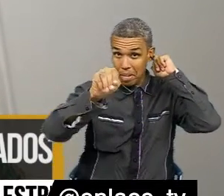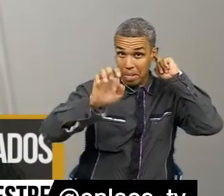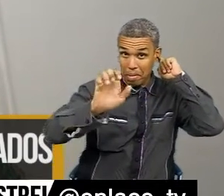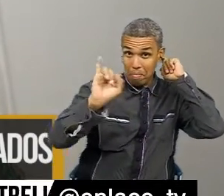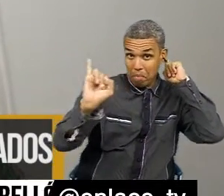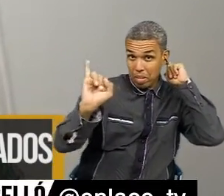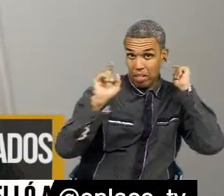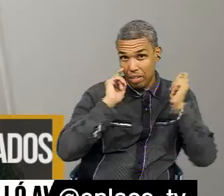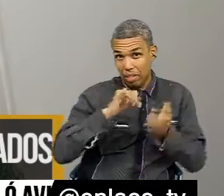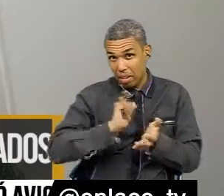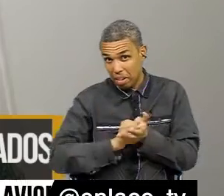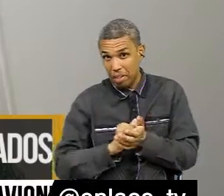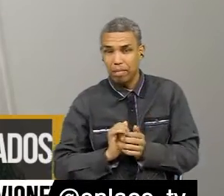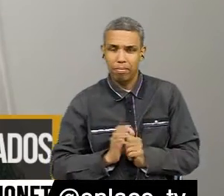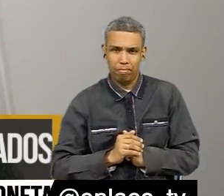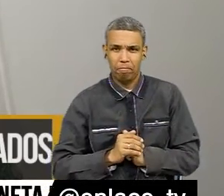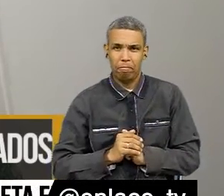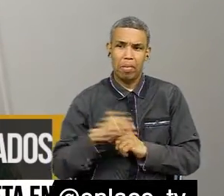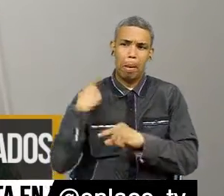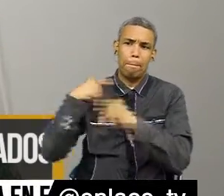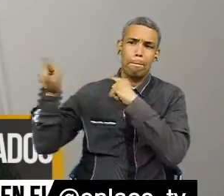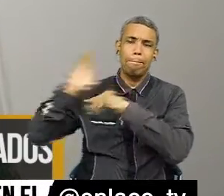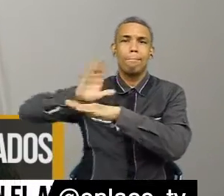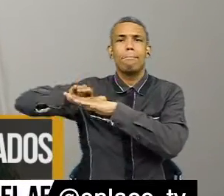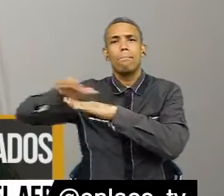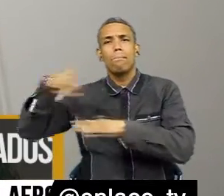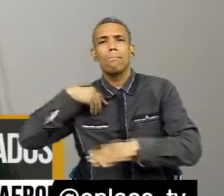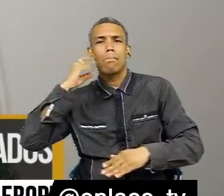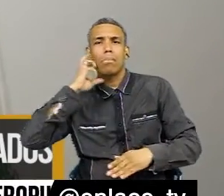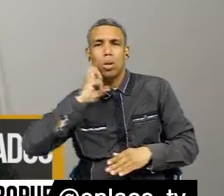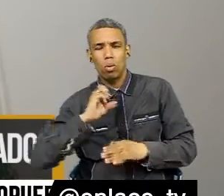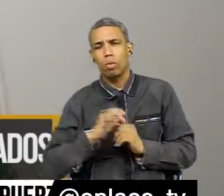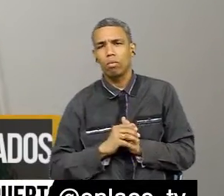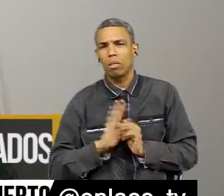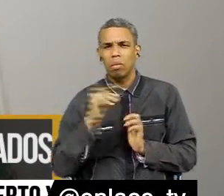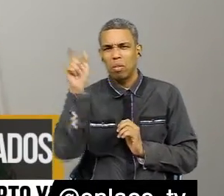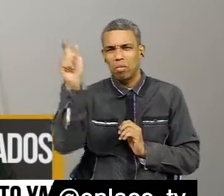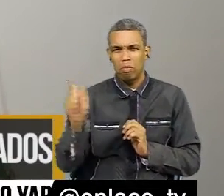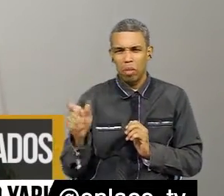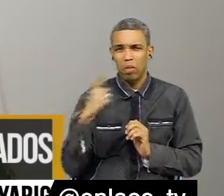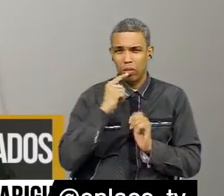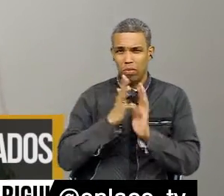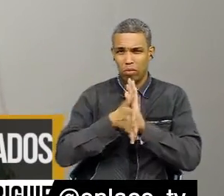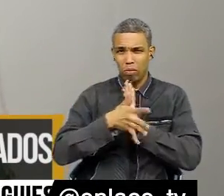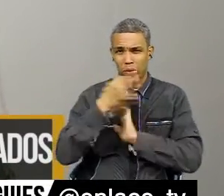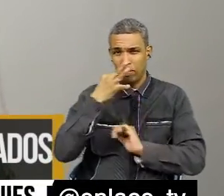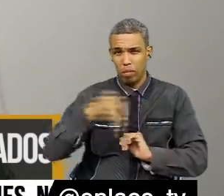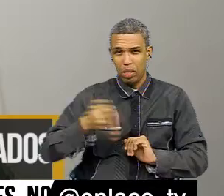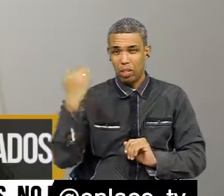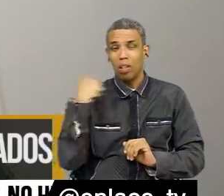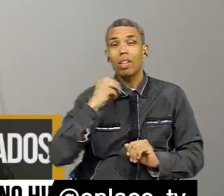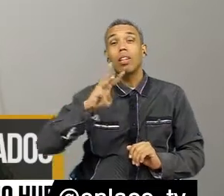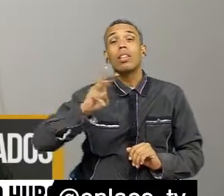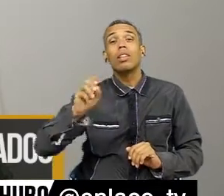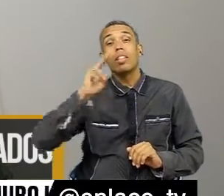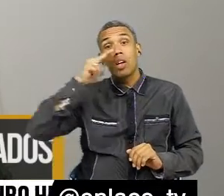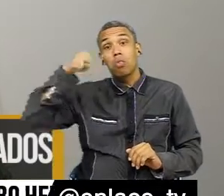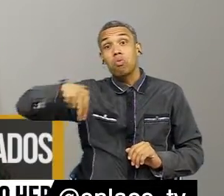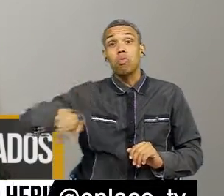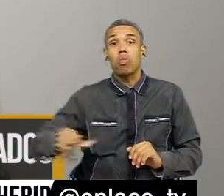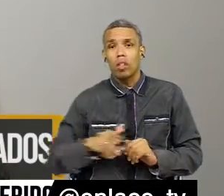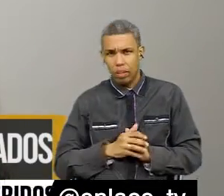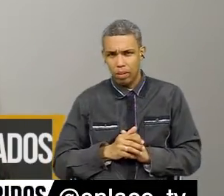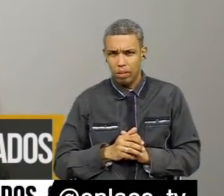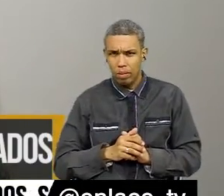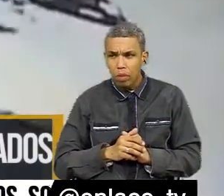persona, el hurto que se ha presentado aproximadamente el 30 de junio, y hoy le estamos llevando a feliz término pues para entregarle